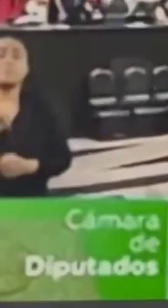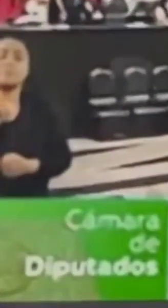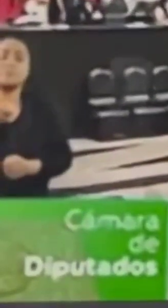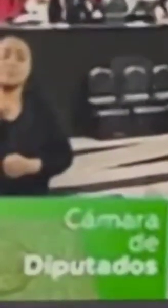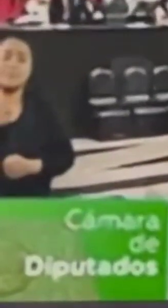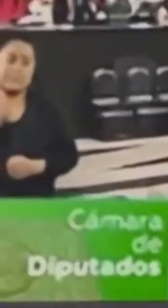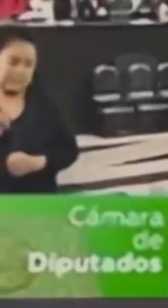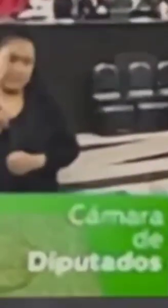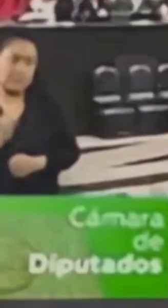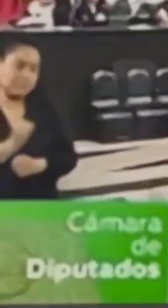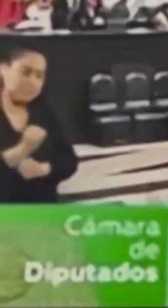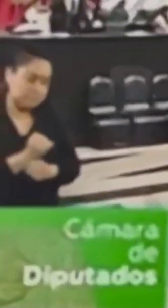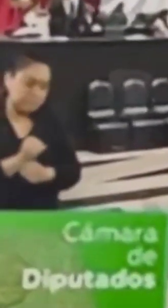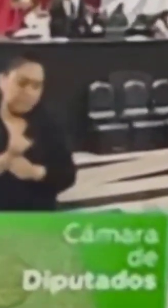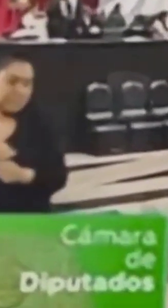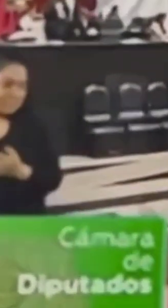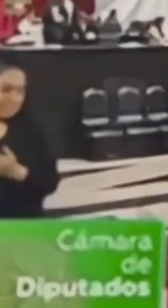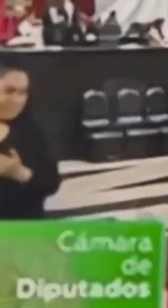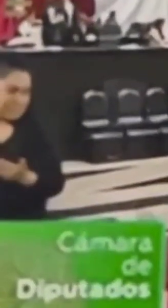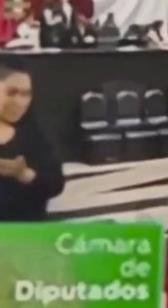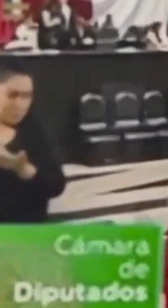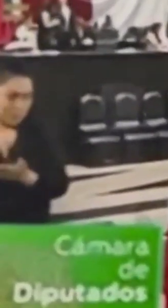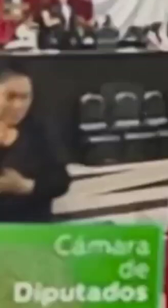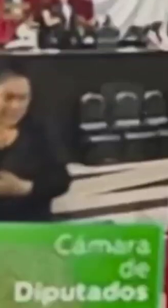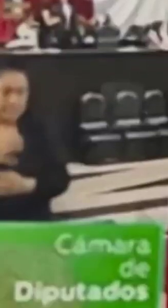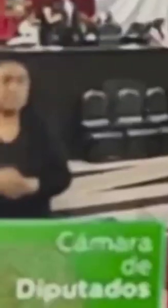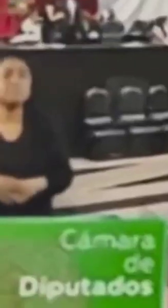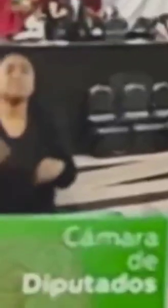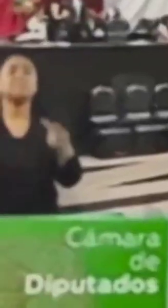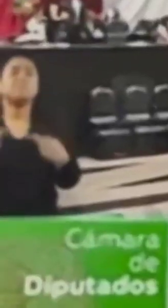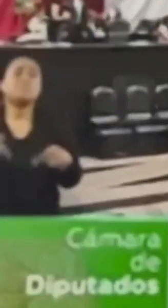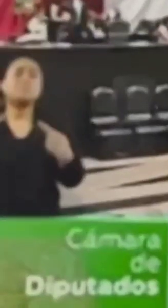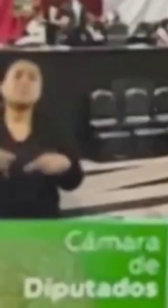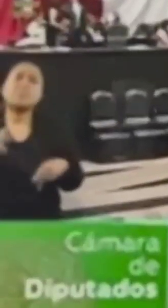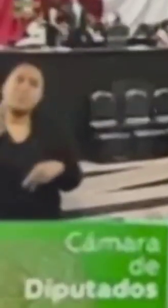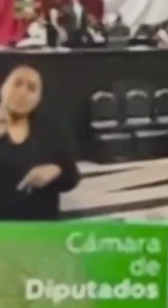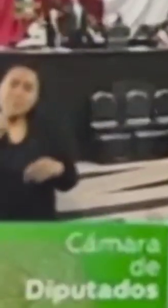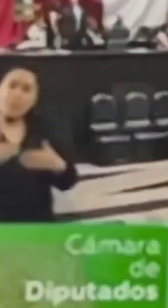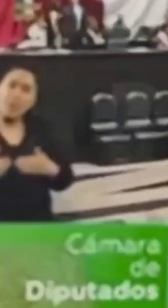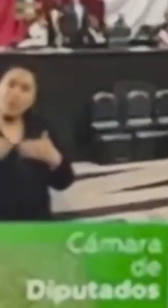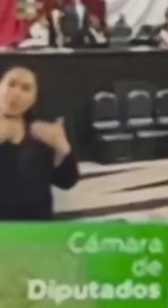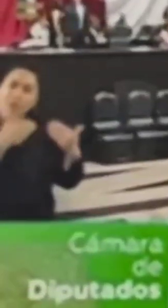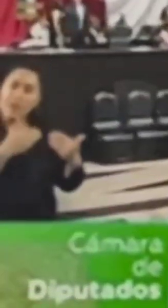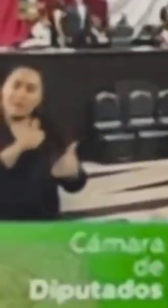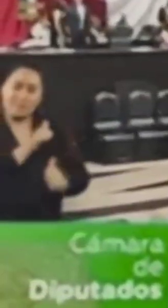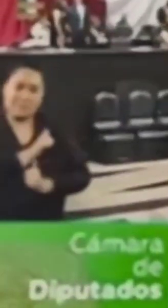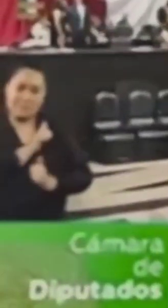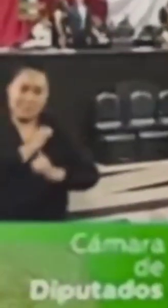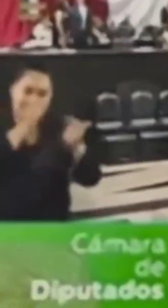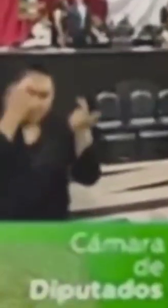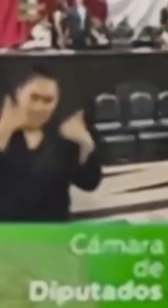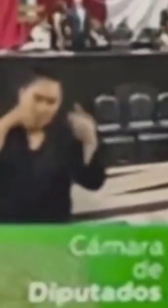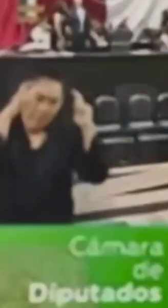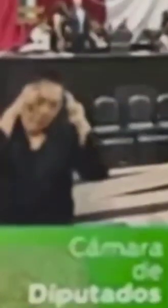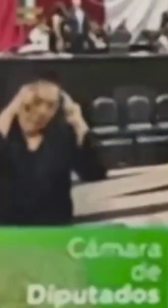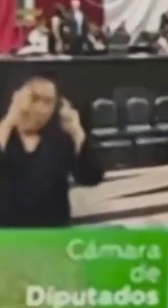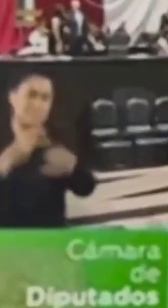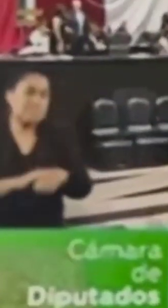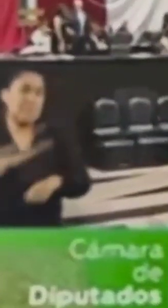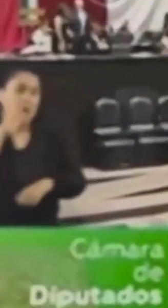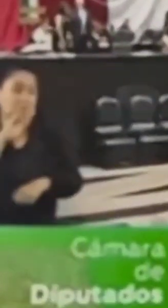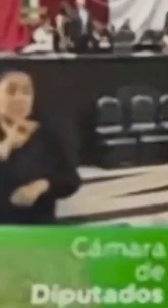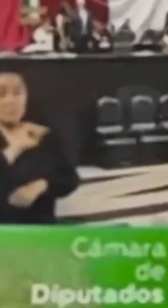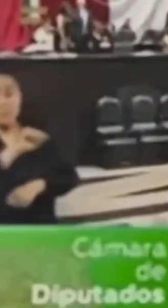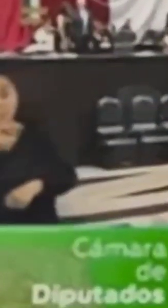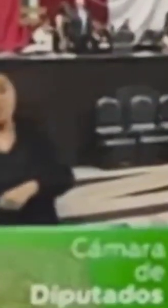en este 2023, el nivel de confianza para el Ejército y la Marina fue del